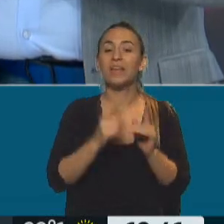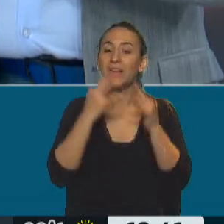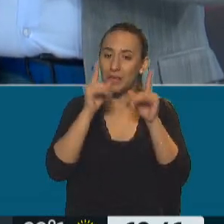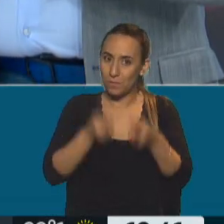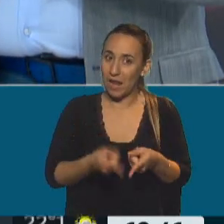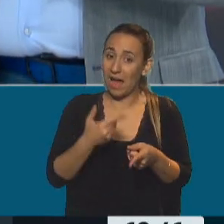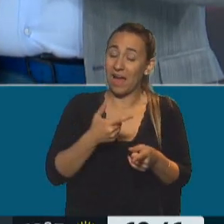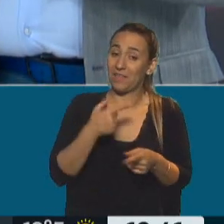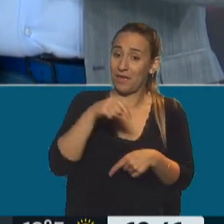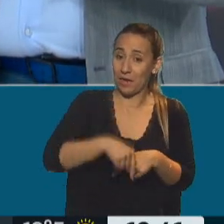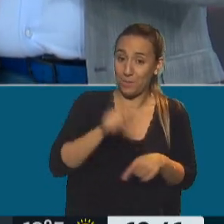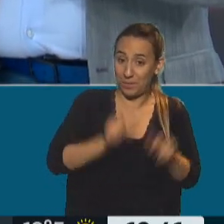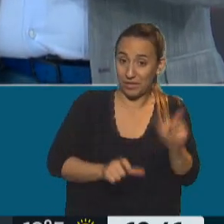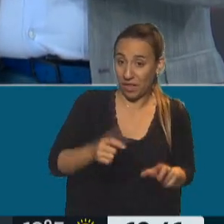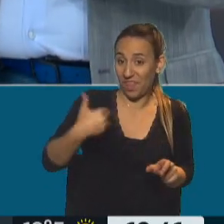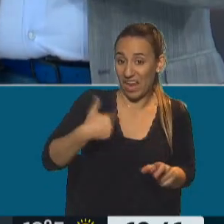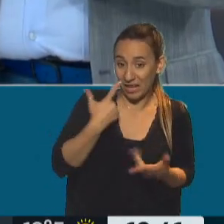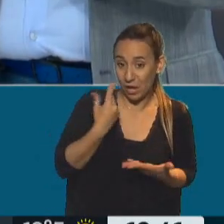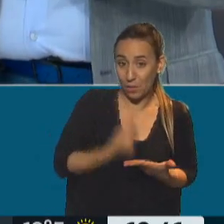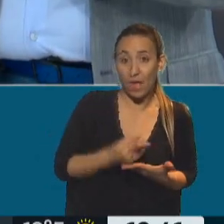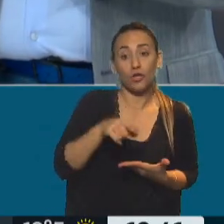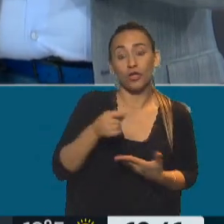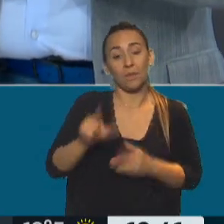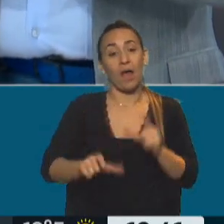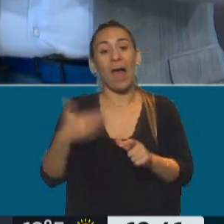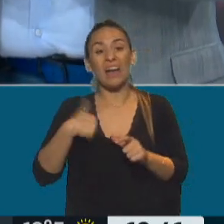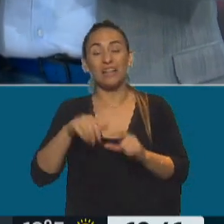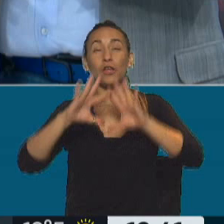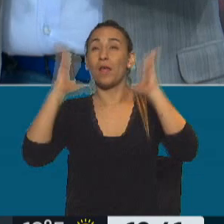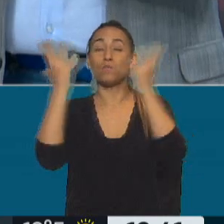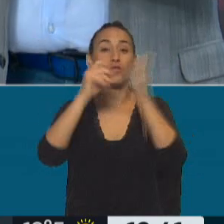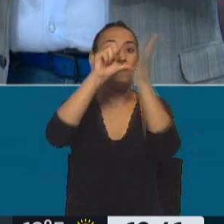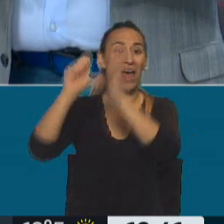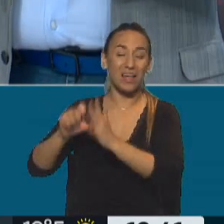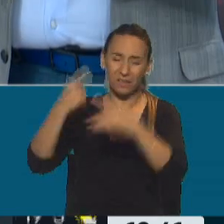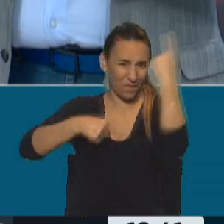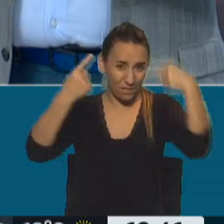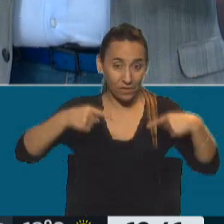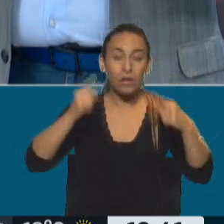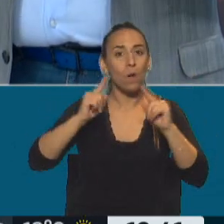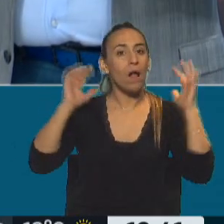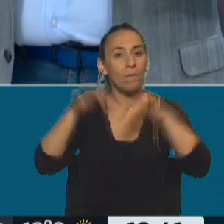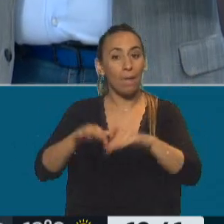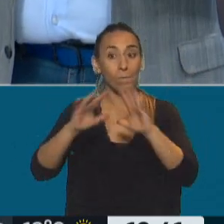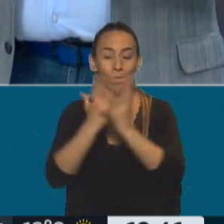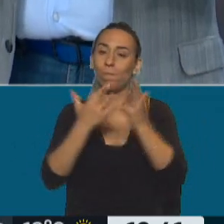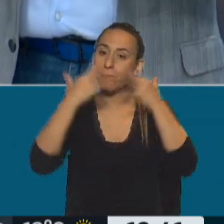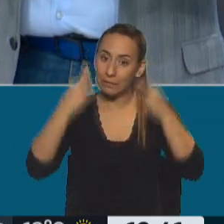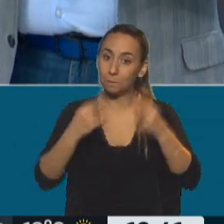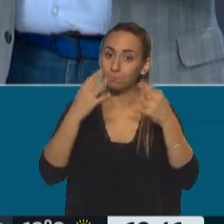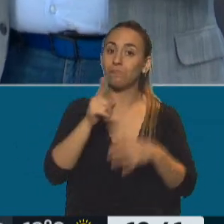argentinos que reciben en Argentina y Argentina que están por el mundo y que van a estar en el mundial Claro en realidad hay que decir las cosas como